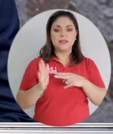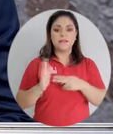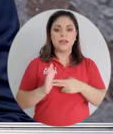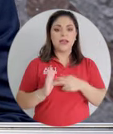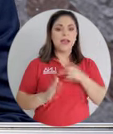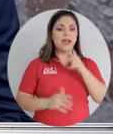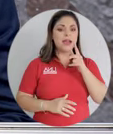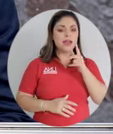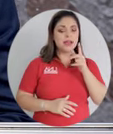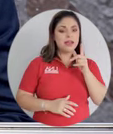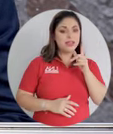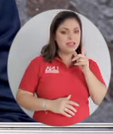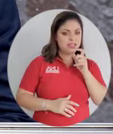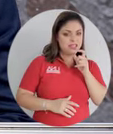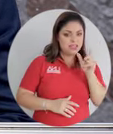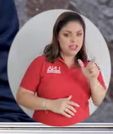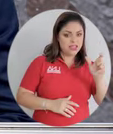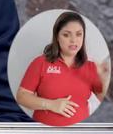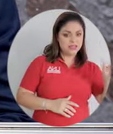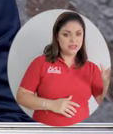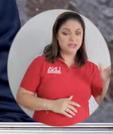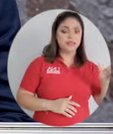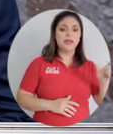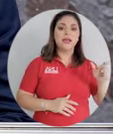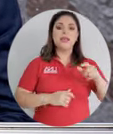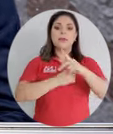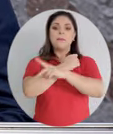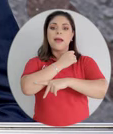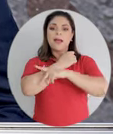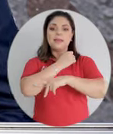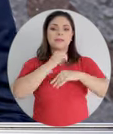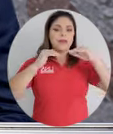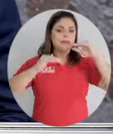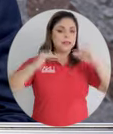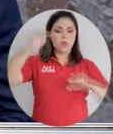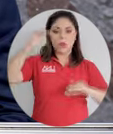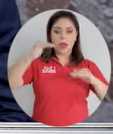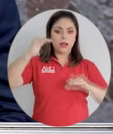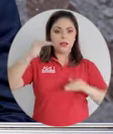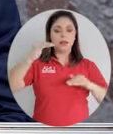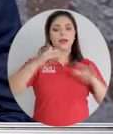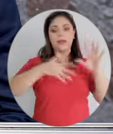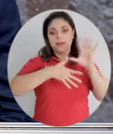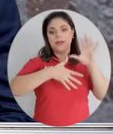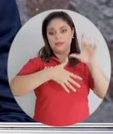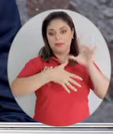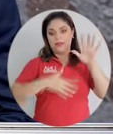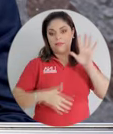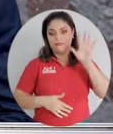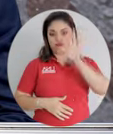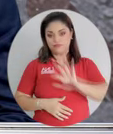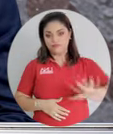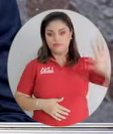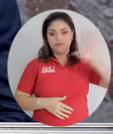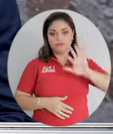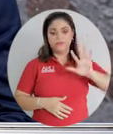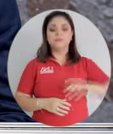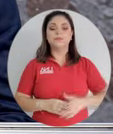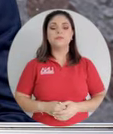lamentable de los países más desiguales, de la región más desigual del mundo, que es América Latina.